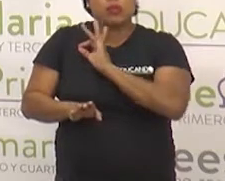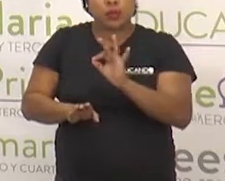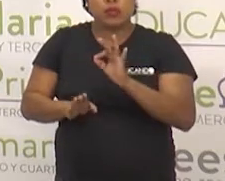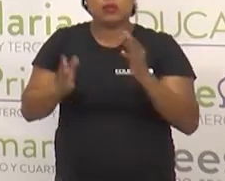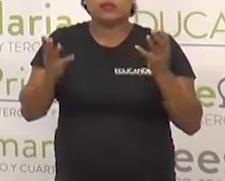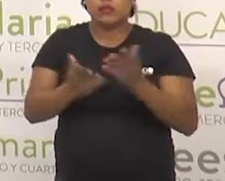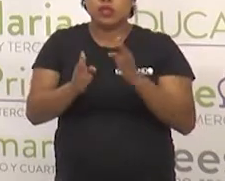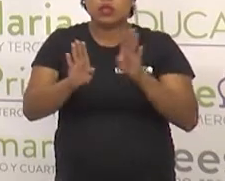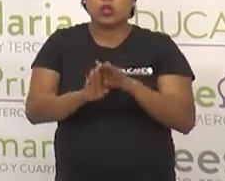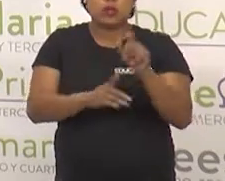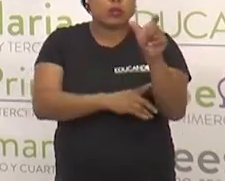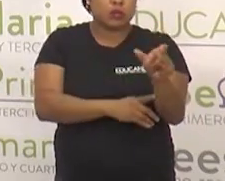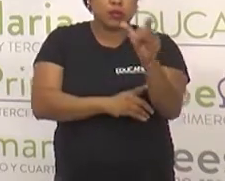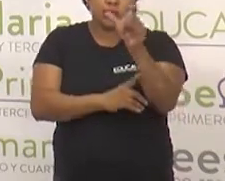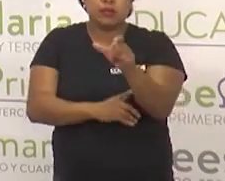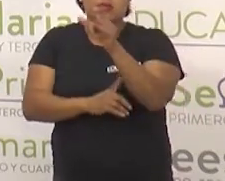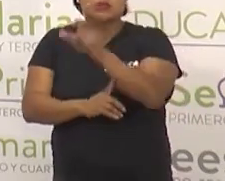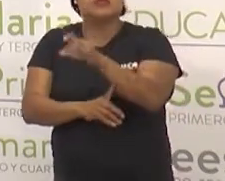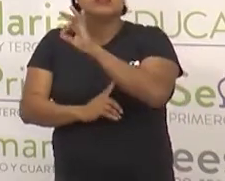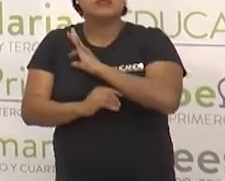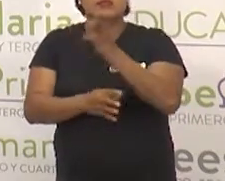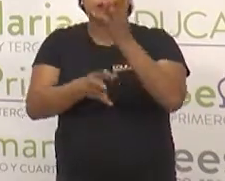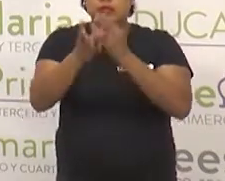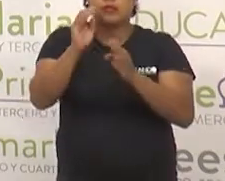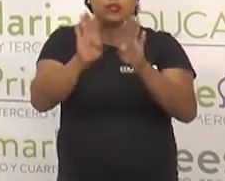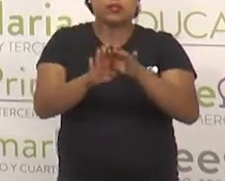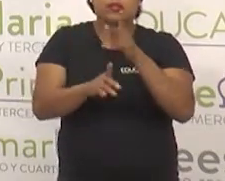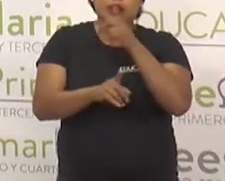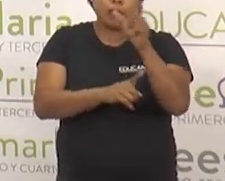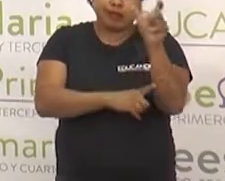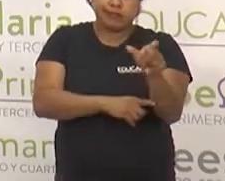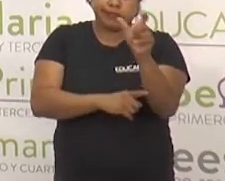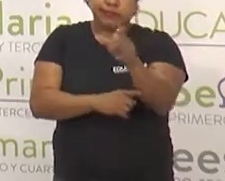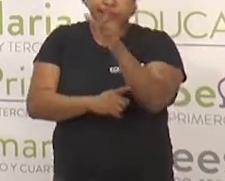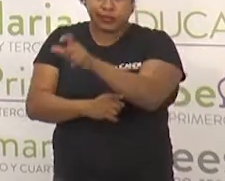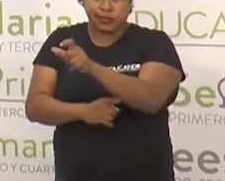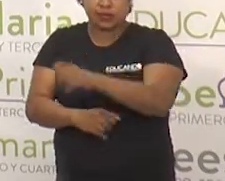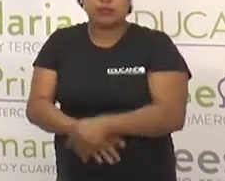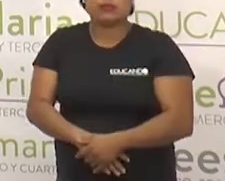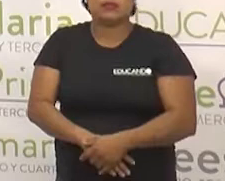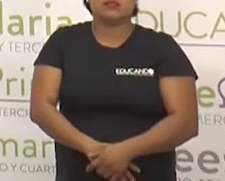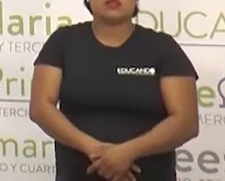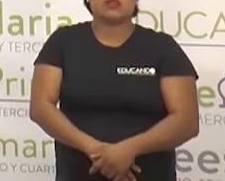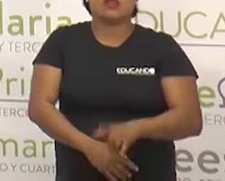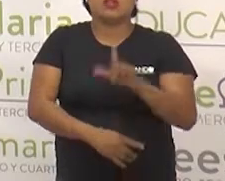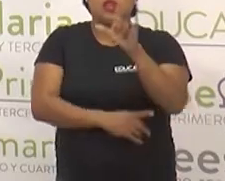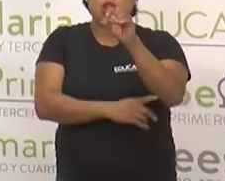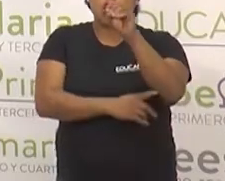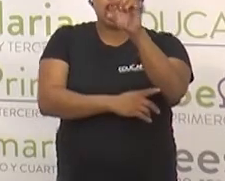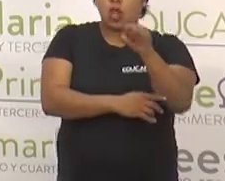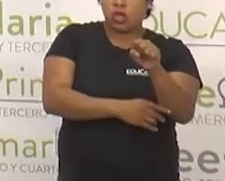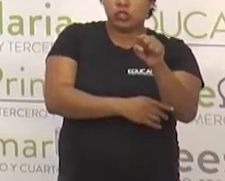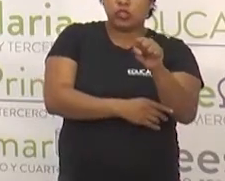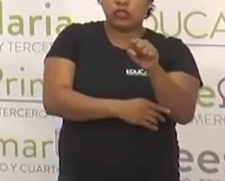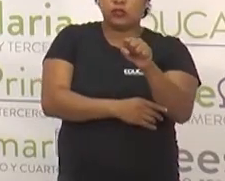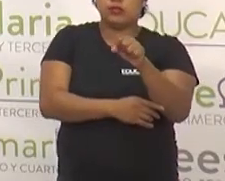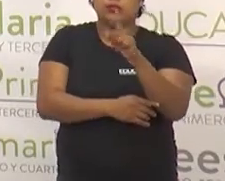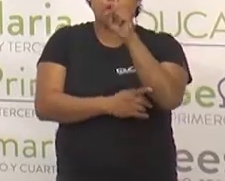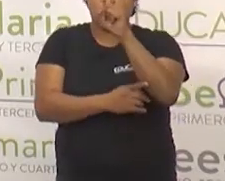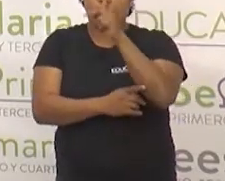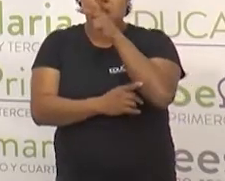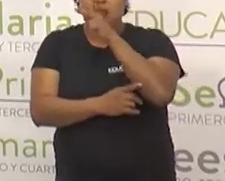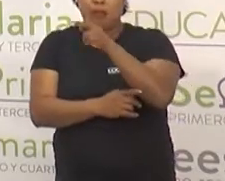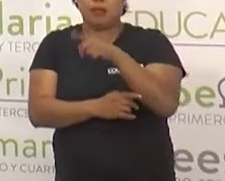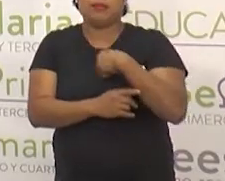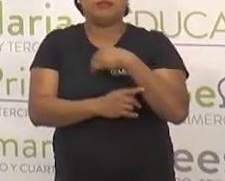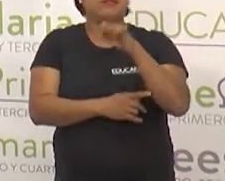tú ubiques los espacios y aprendas a segmentar estas palabras. Tenemos los, es una